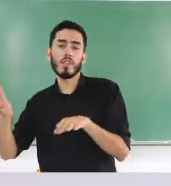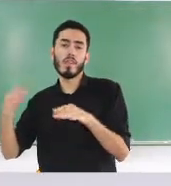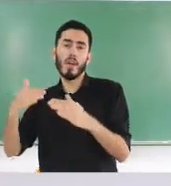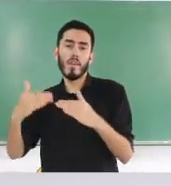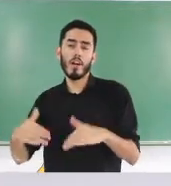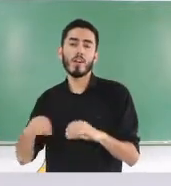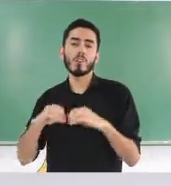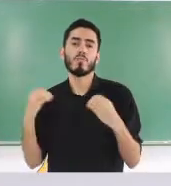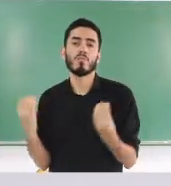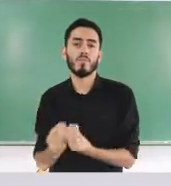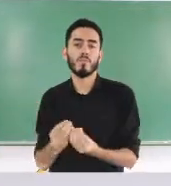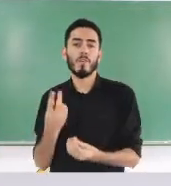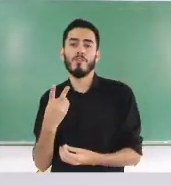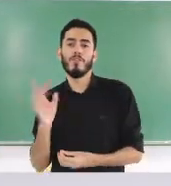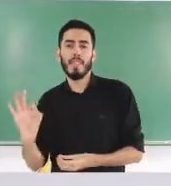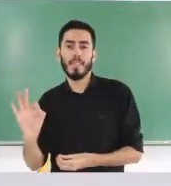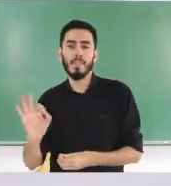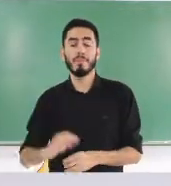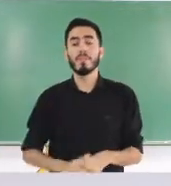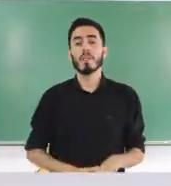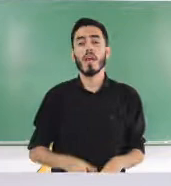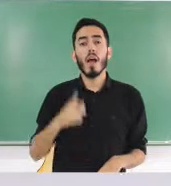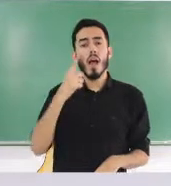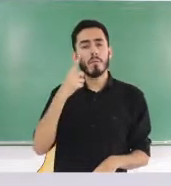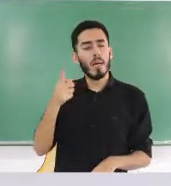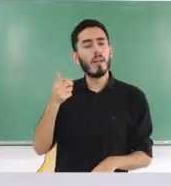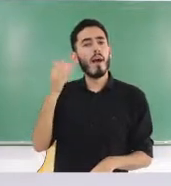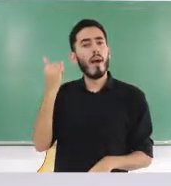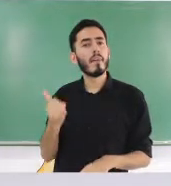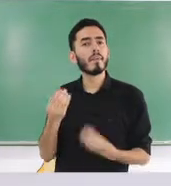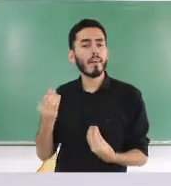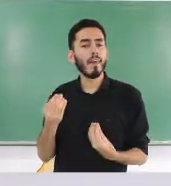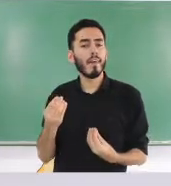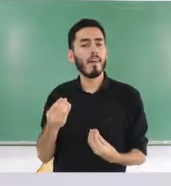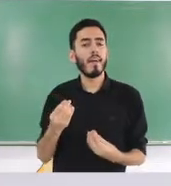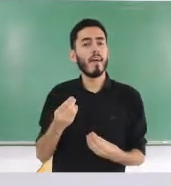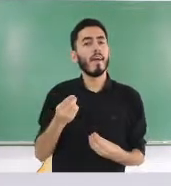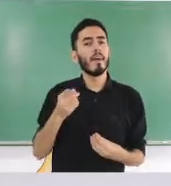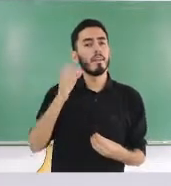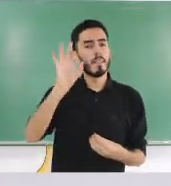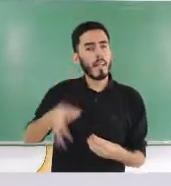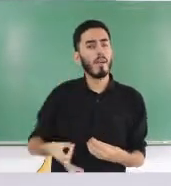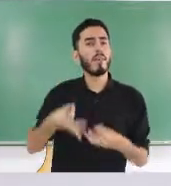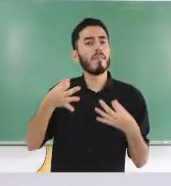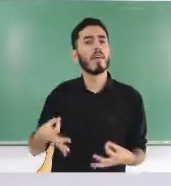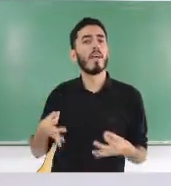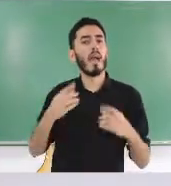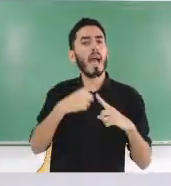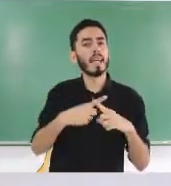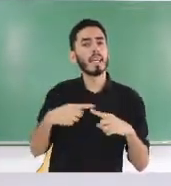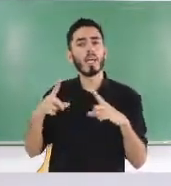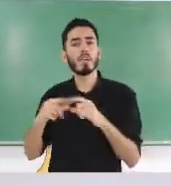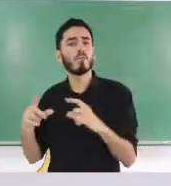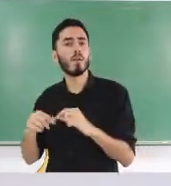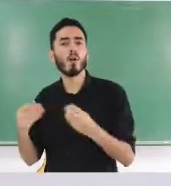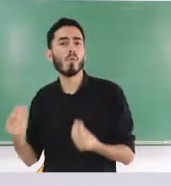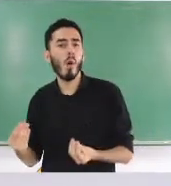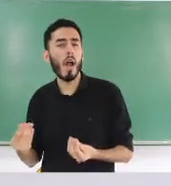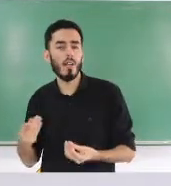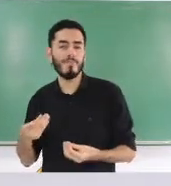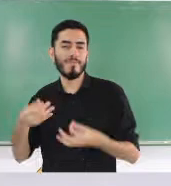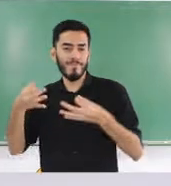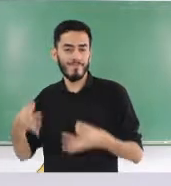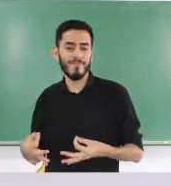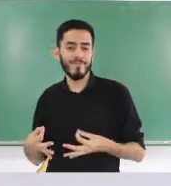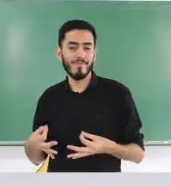debemos tener, y mayor atención, es que lo que obtenemos es el valor de la X. No obtenemos el valor